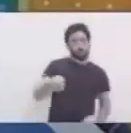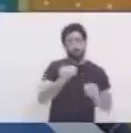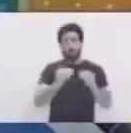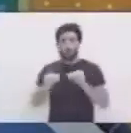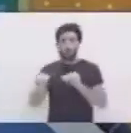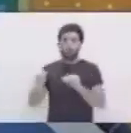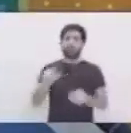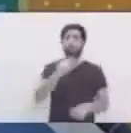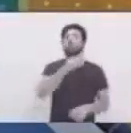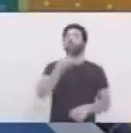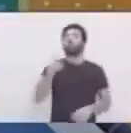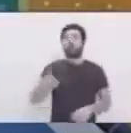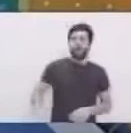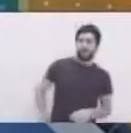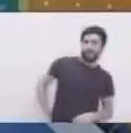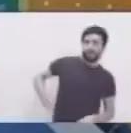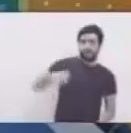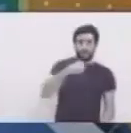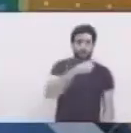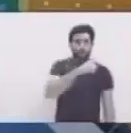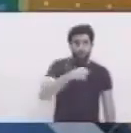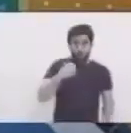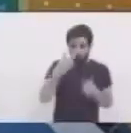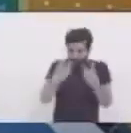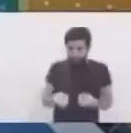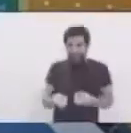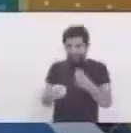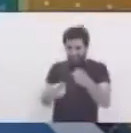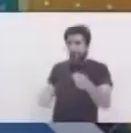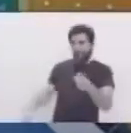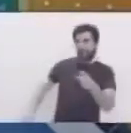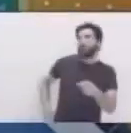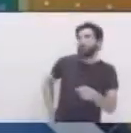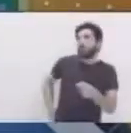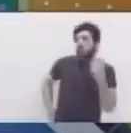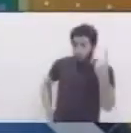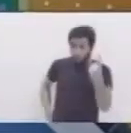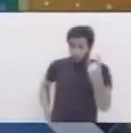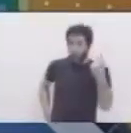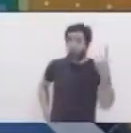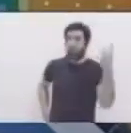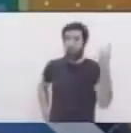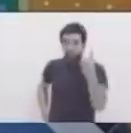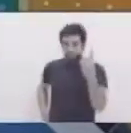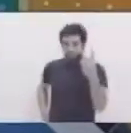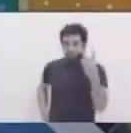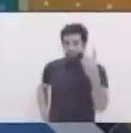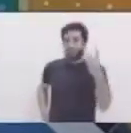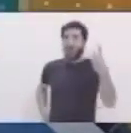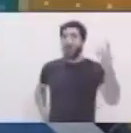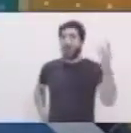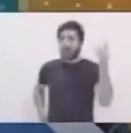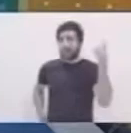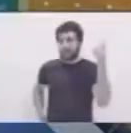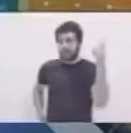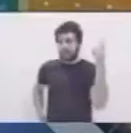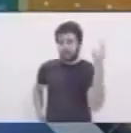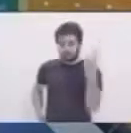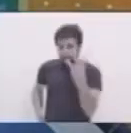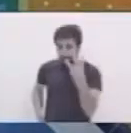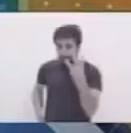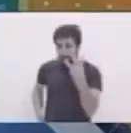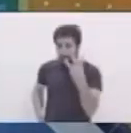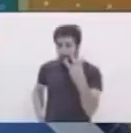dan sus polvos mágicos. Manitas en la bolsa y a la una y a las dos y a